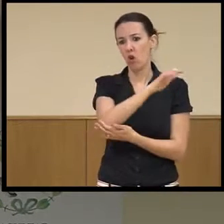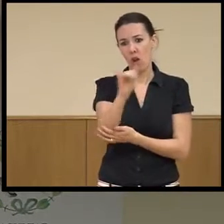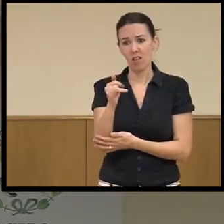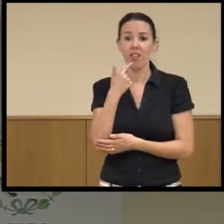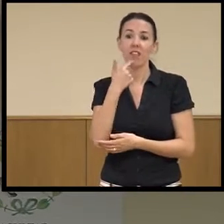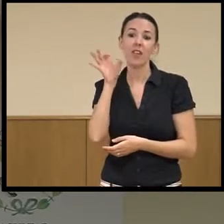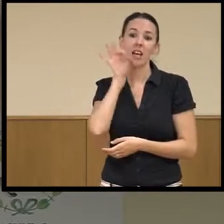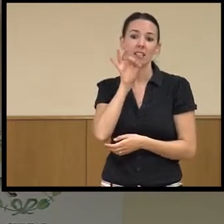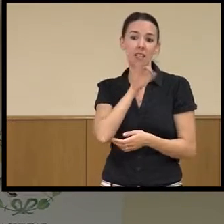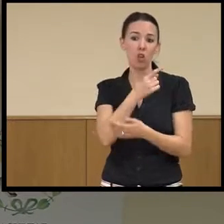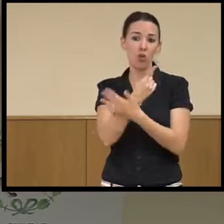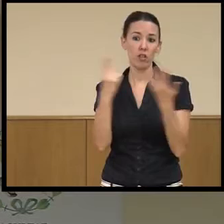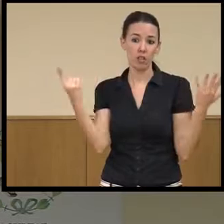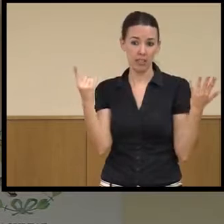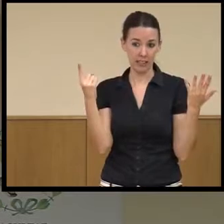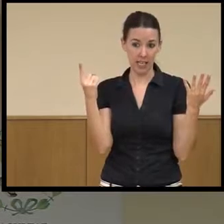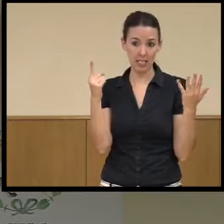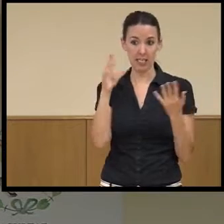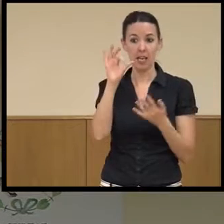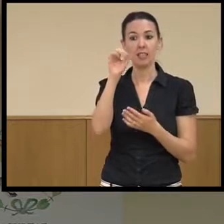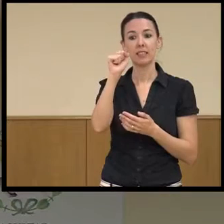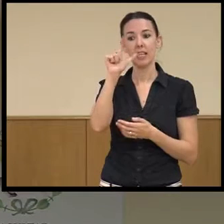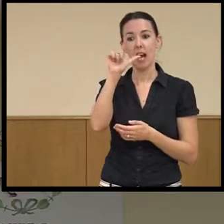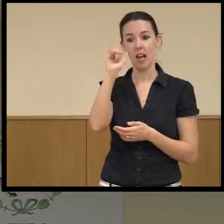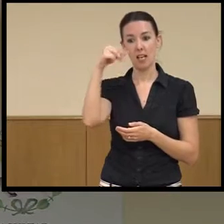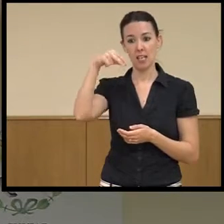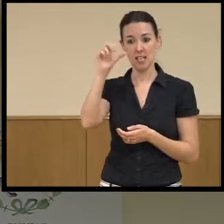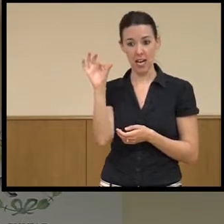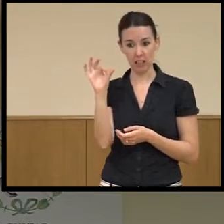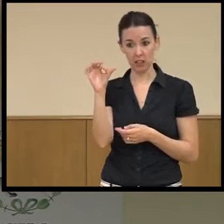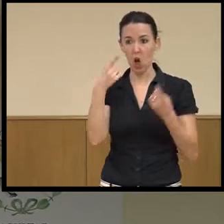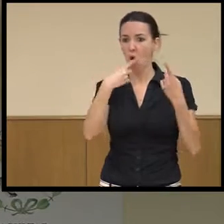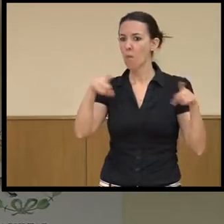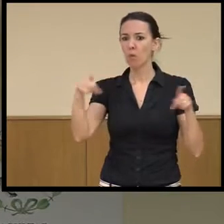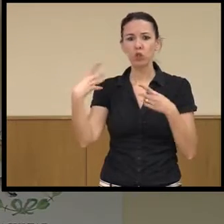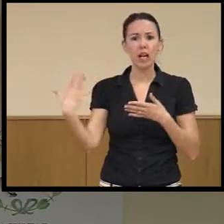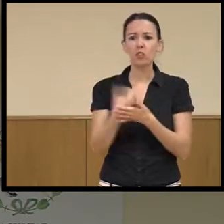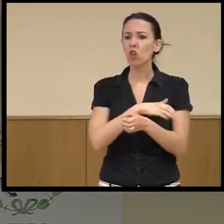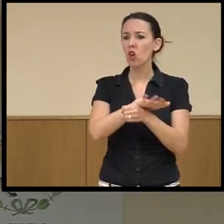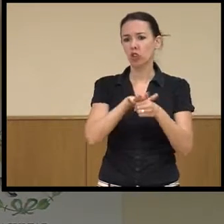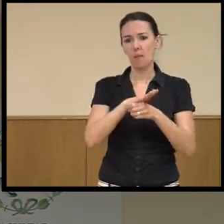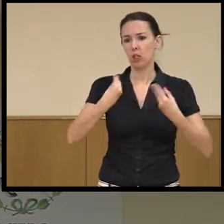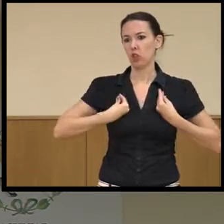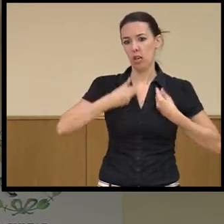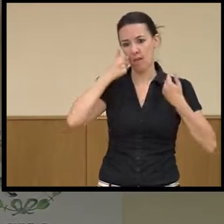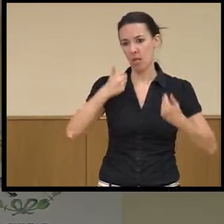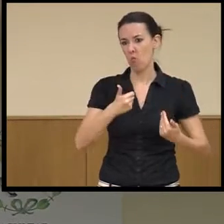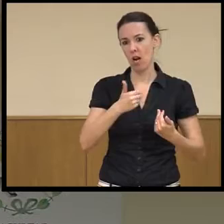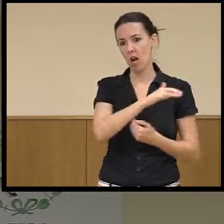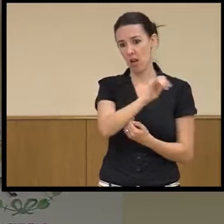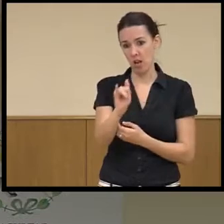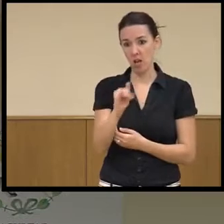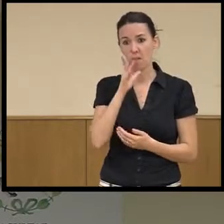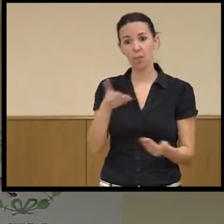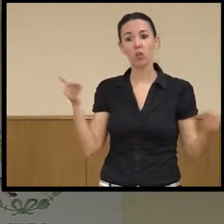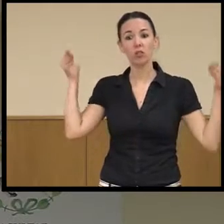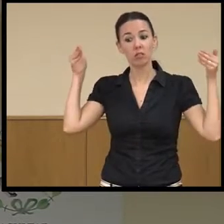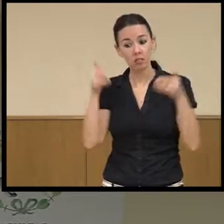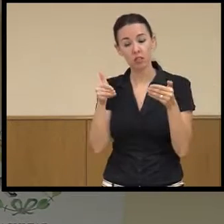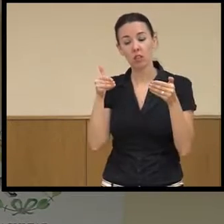siglo XVI nuestro Francisco de Salinas. Sí, está presente en todas las facetas de la vida humana. Por eso voy a centrar mi